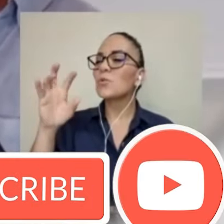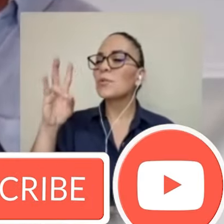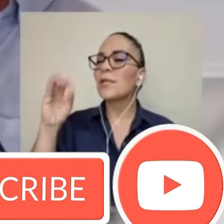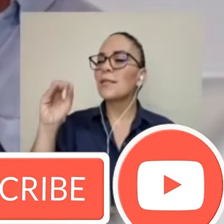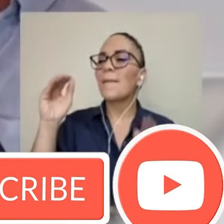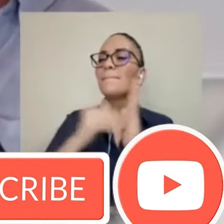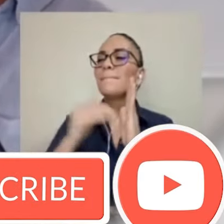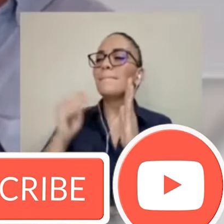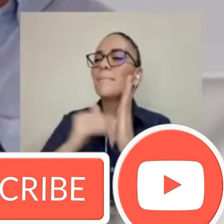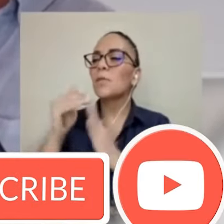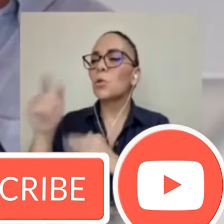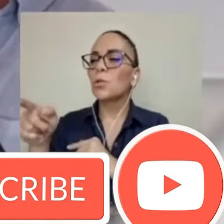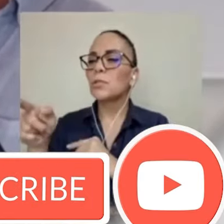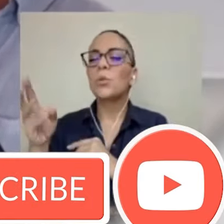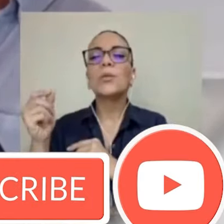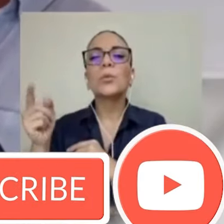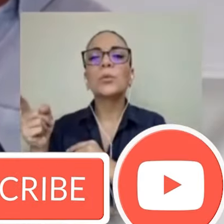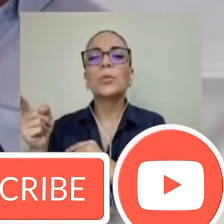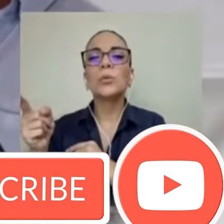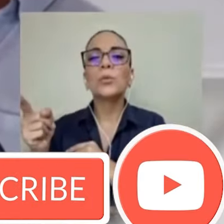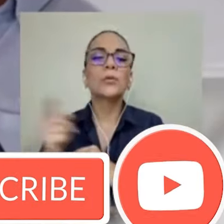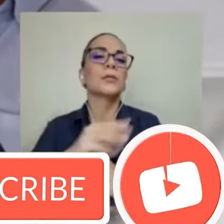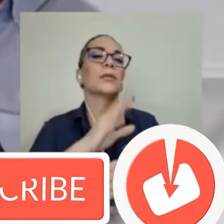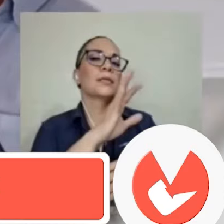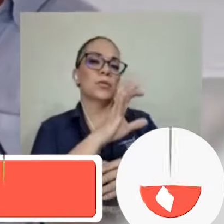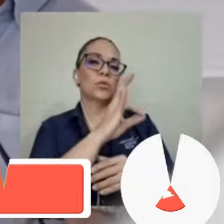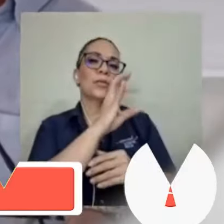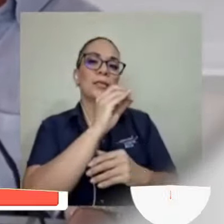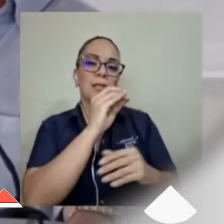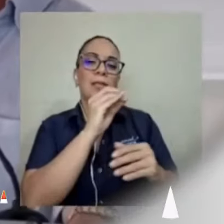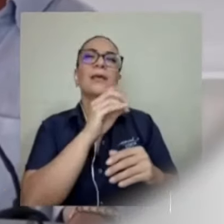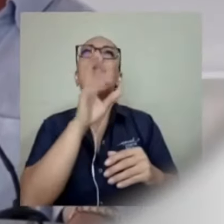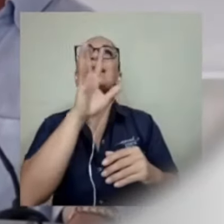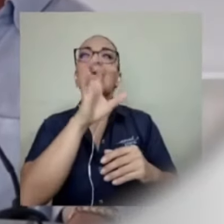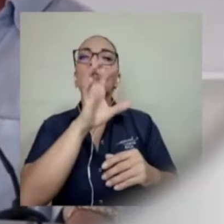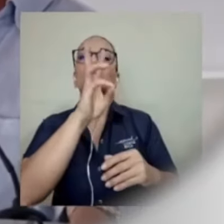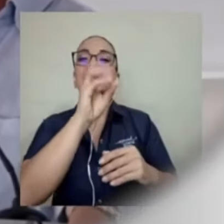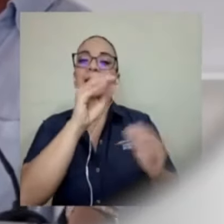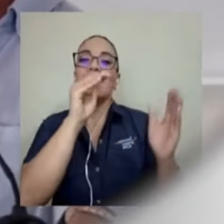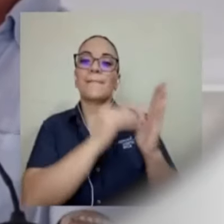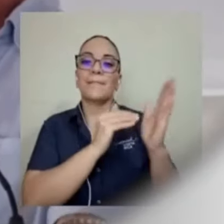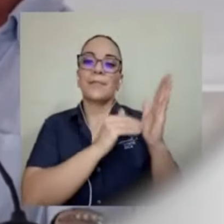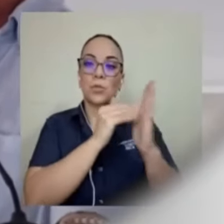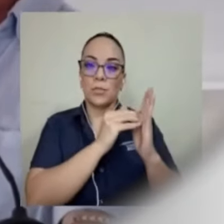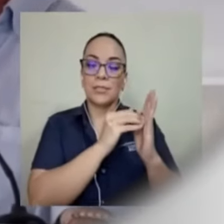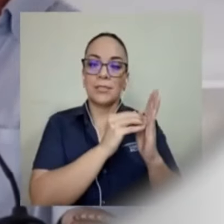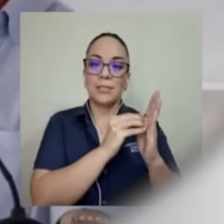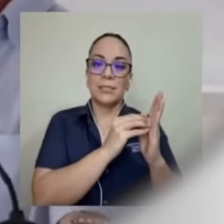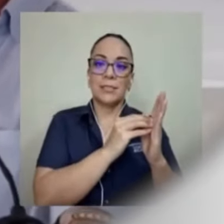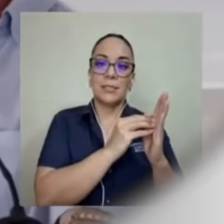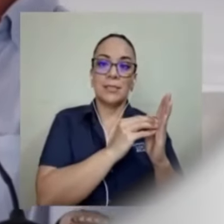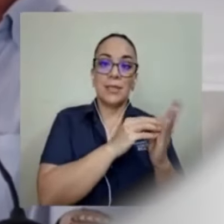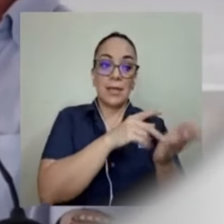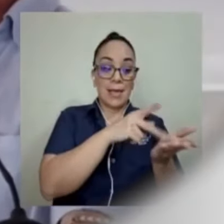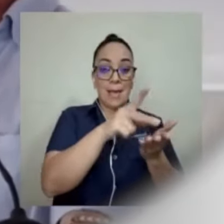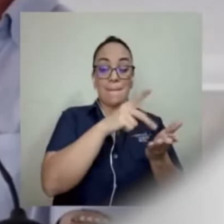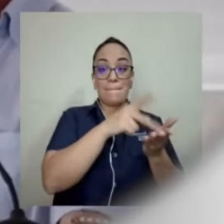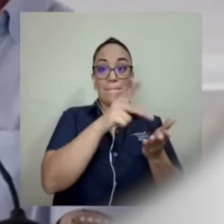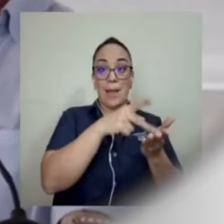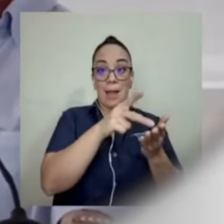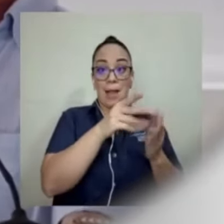millones cuánto 560,000 millones que le paga el pueblo con est resencia a las